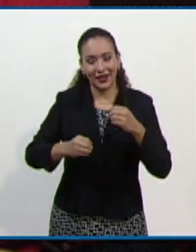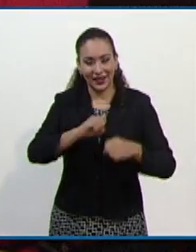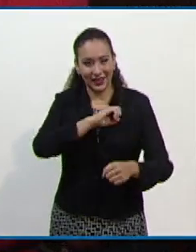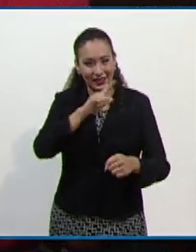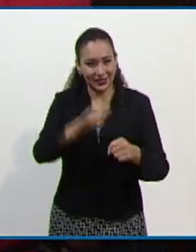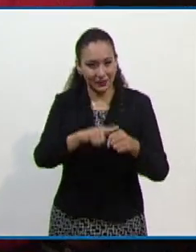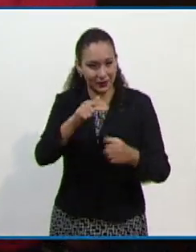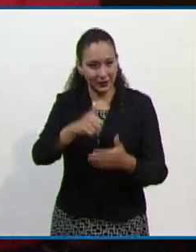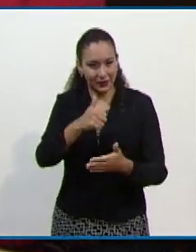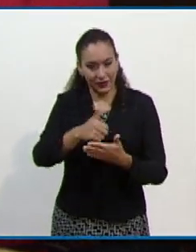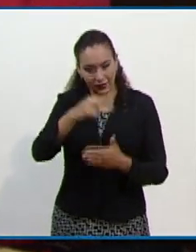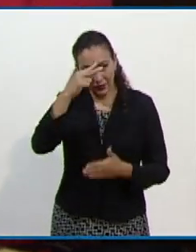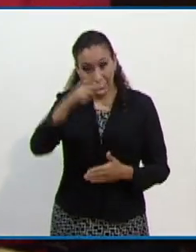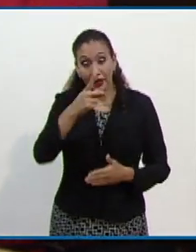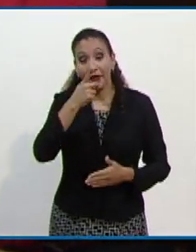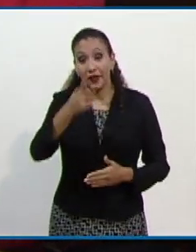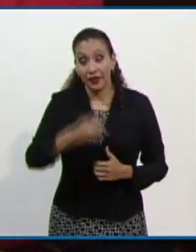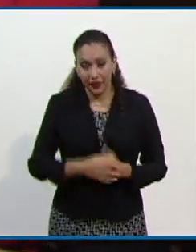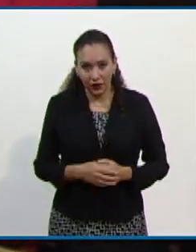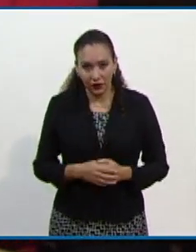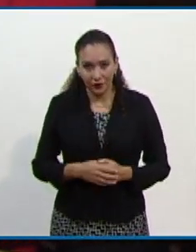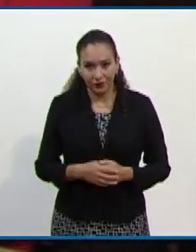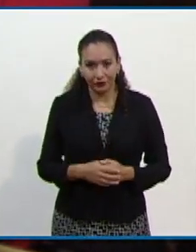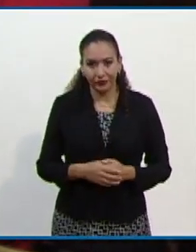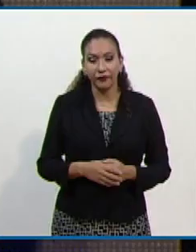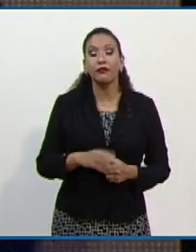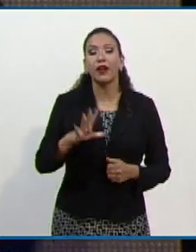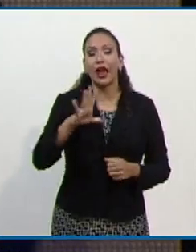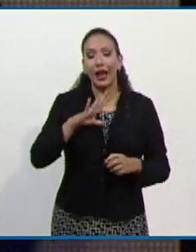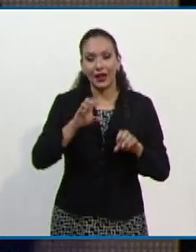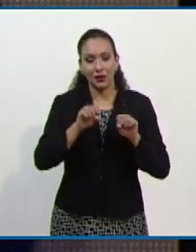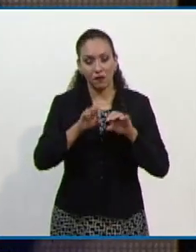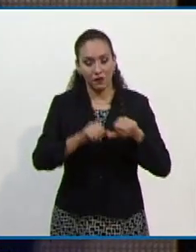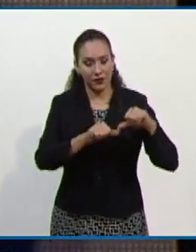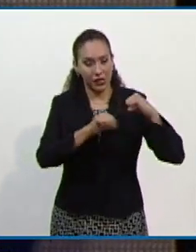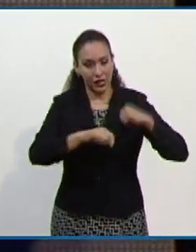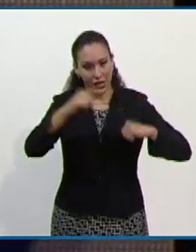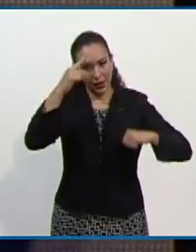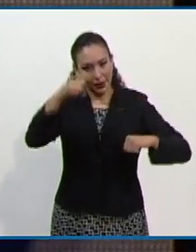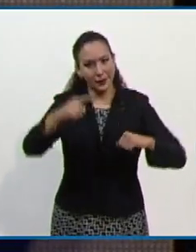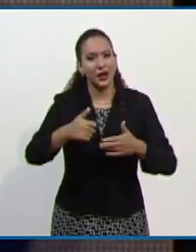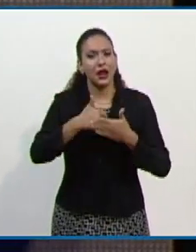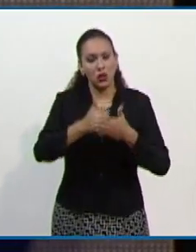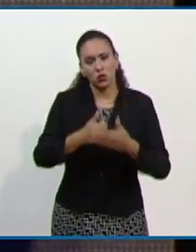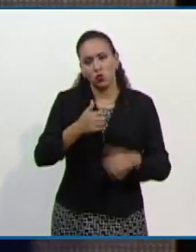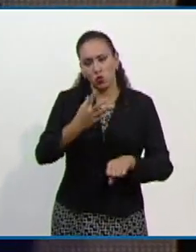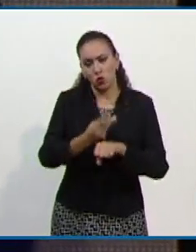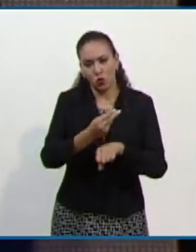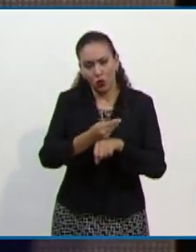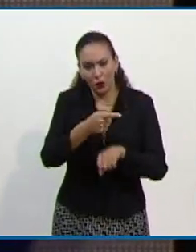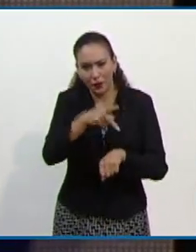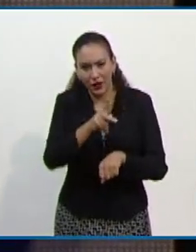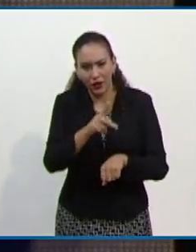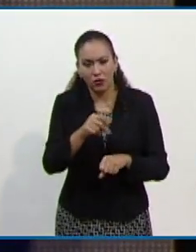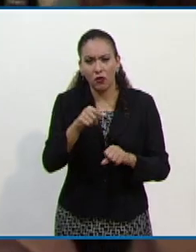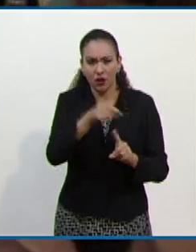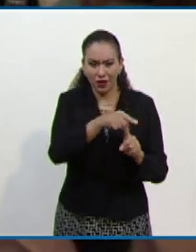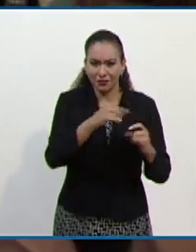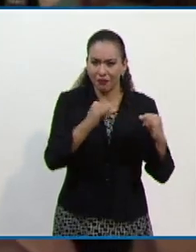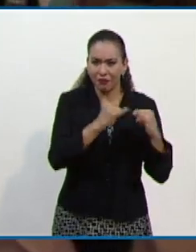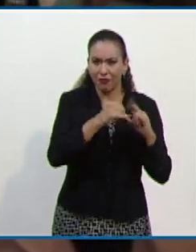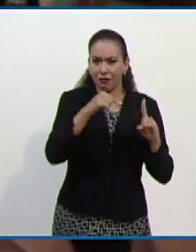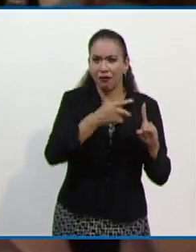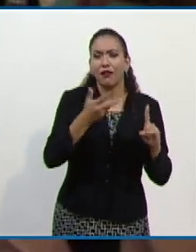México, añadió que el arbitraje no es una institución aislada del sistema de acceso a la justicia y que ahora puntualizó